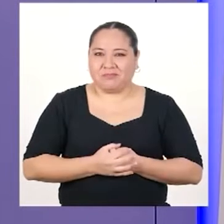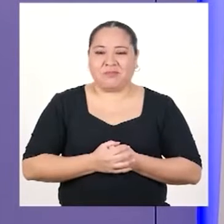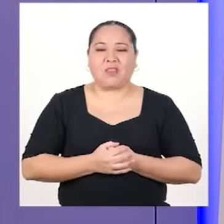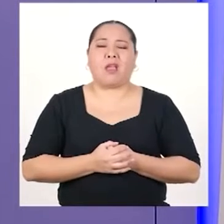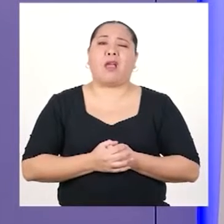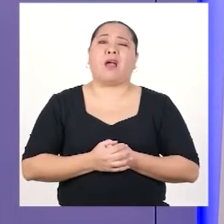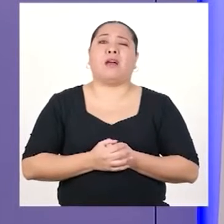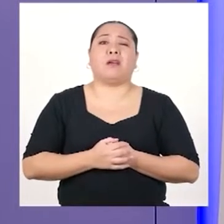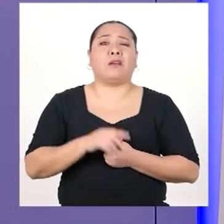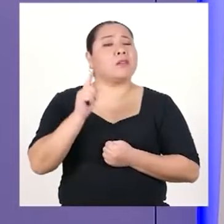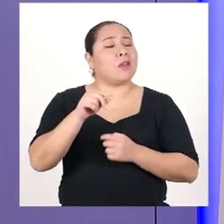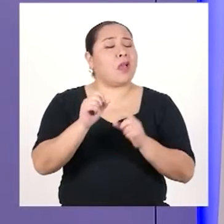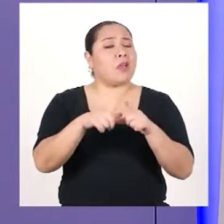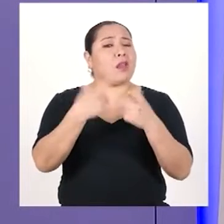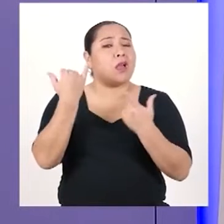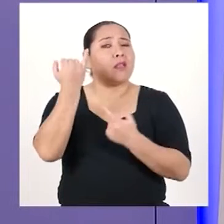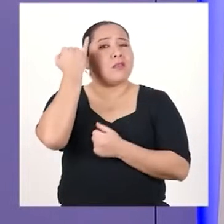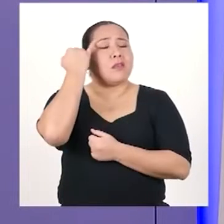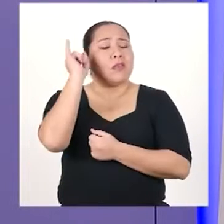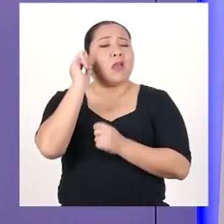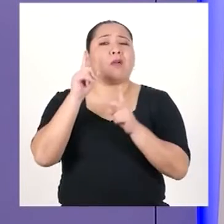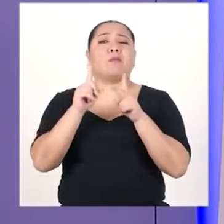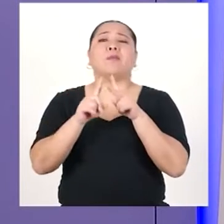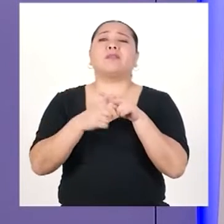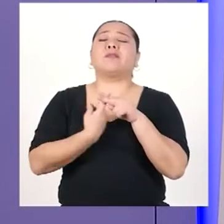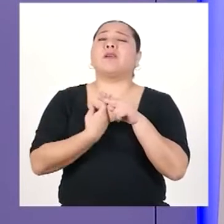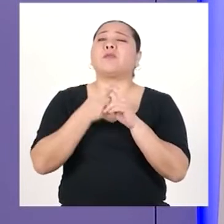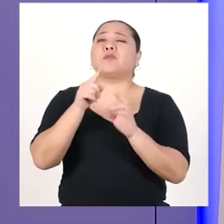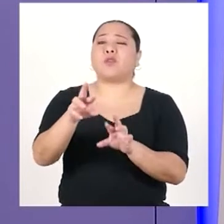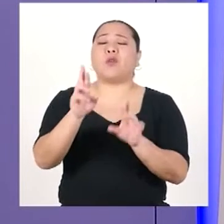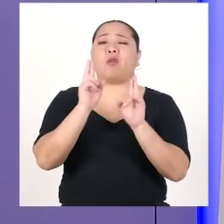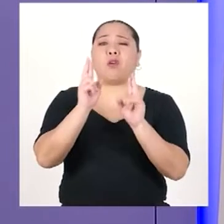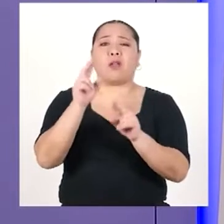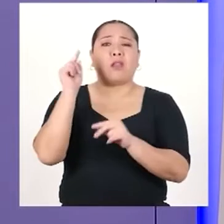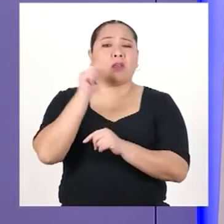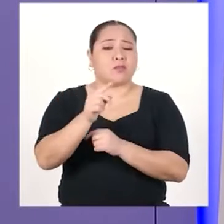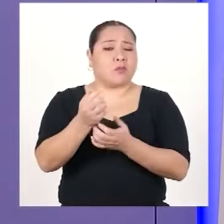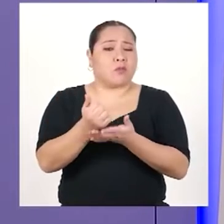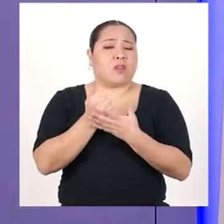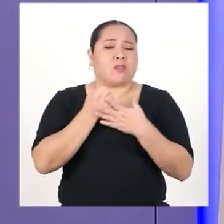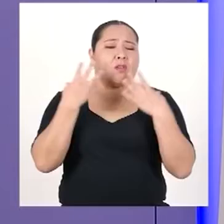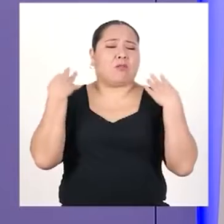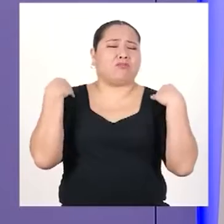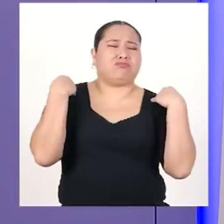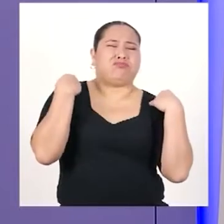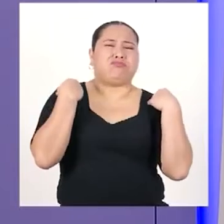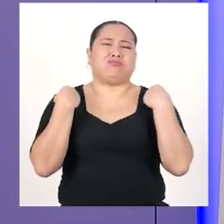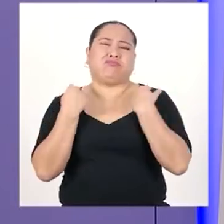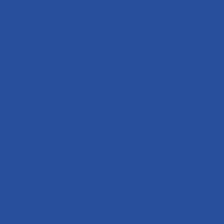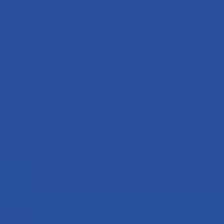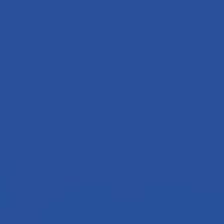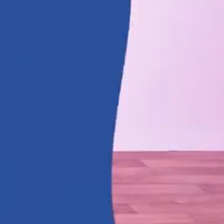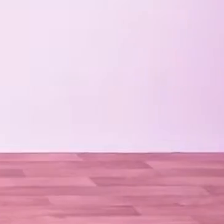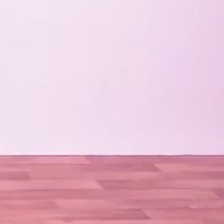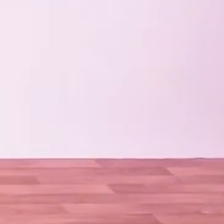¡Activarte! ¡Qué gran idea! Empecemos y espero eso me ayude a disipar mis dolores.